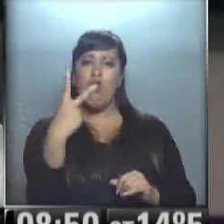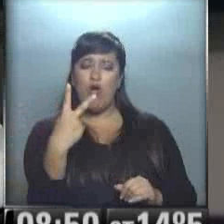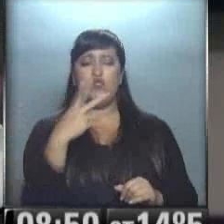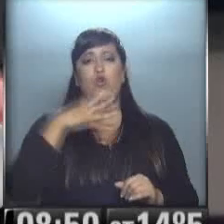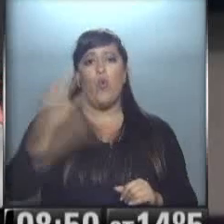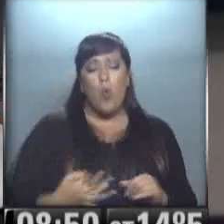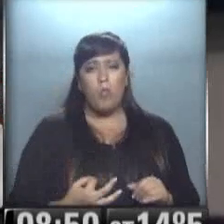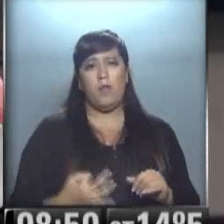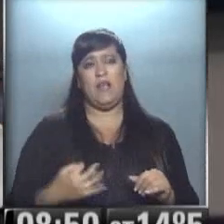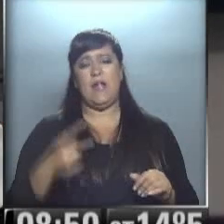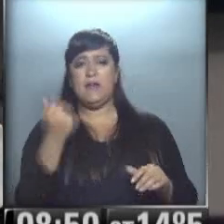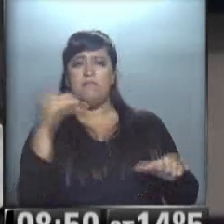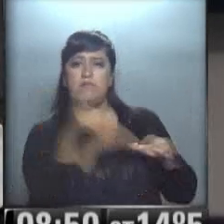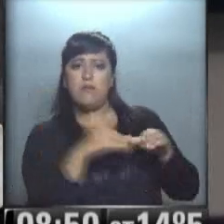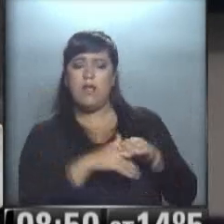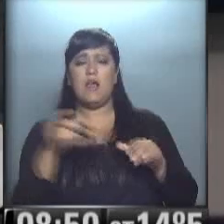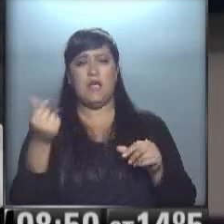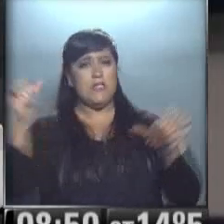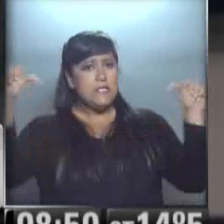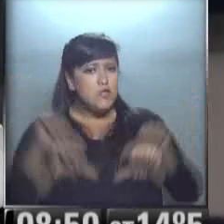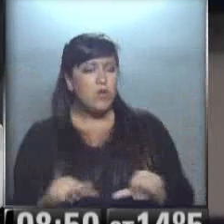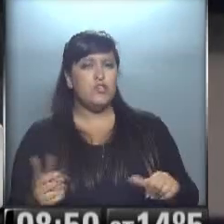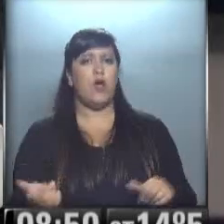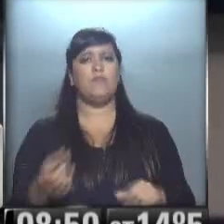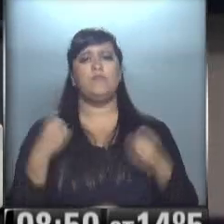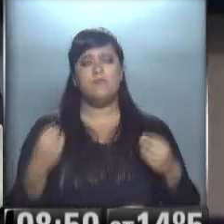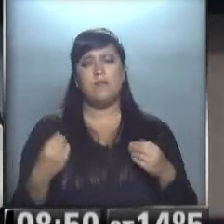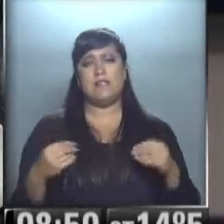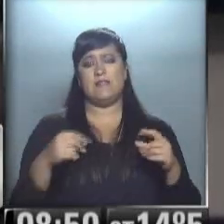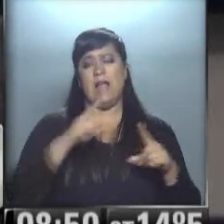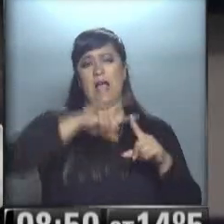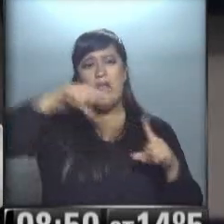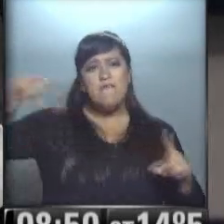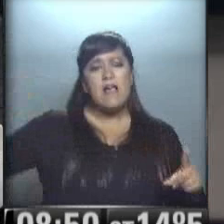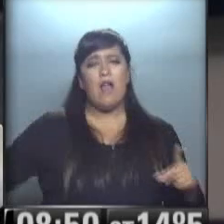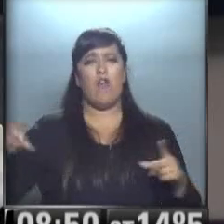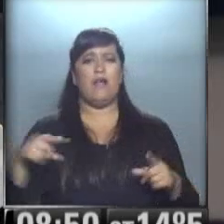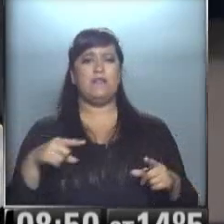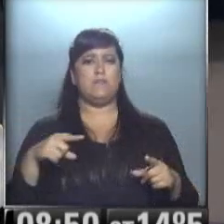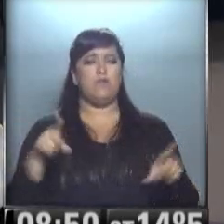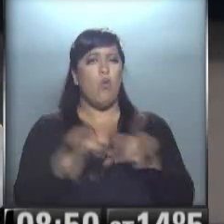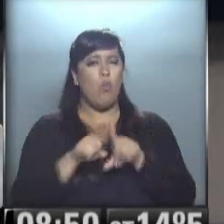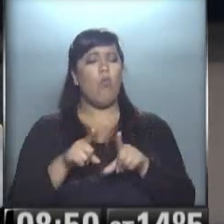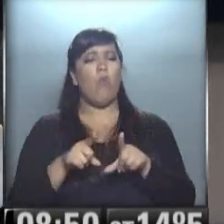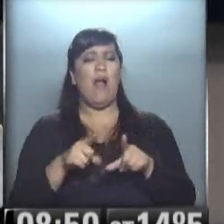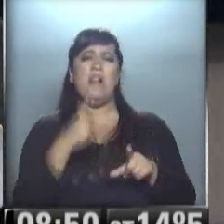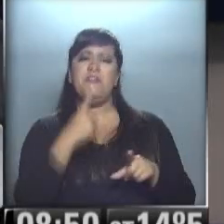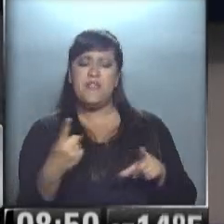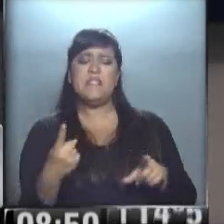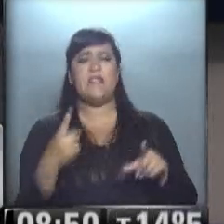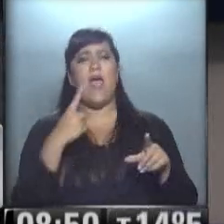la y a ir a esta situación donde las calificadoras le imponen el título de